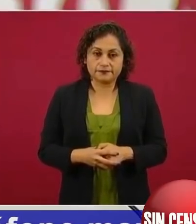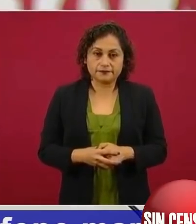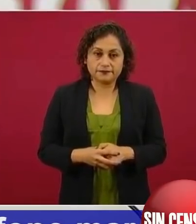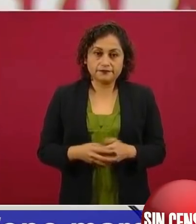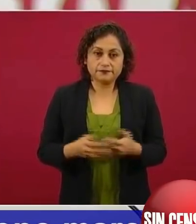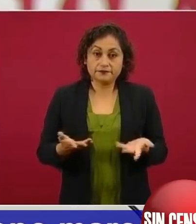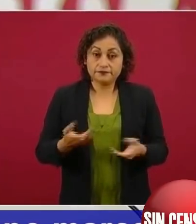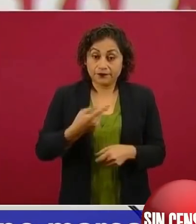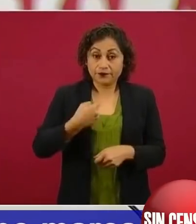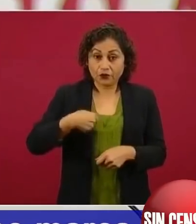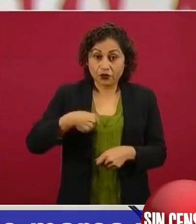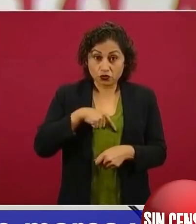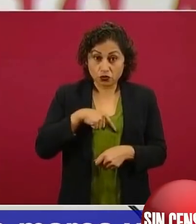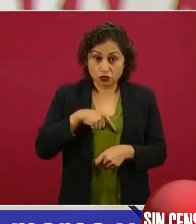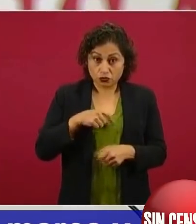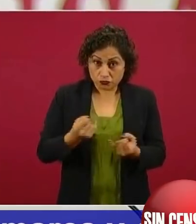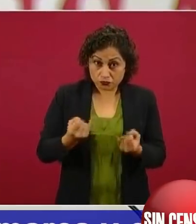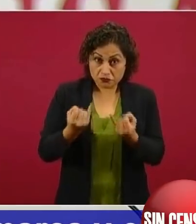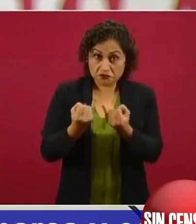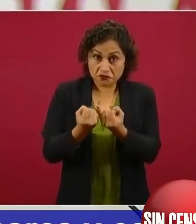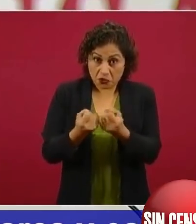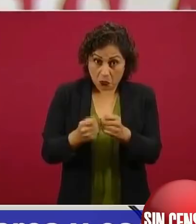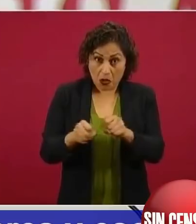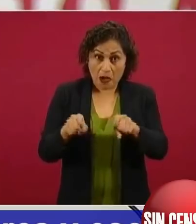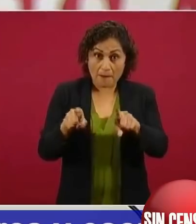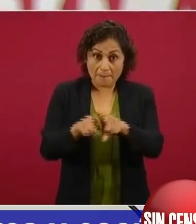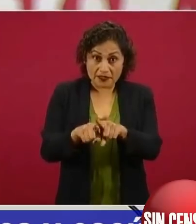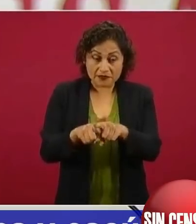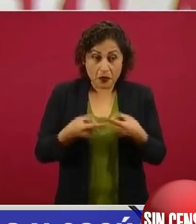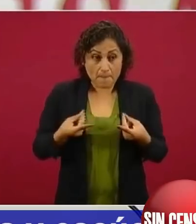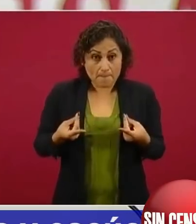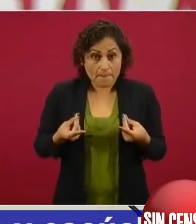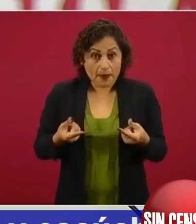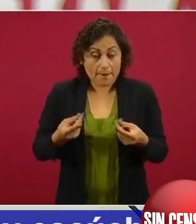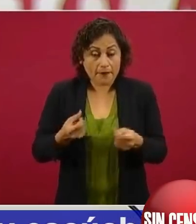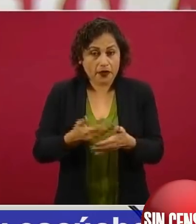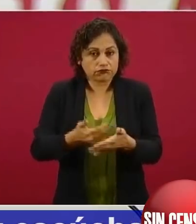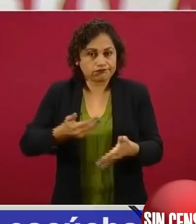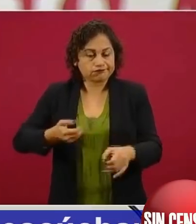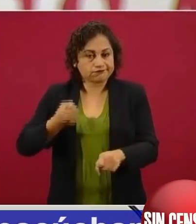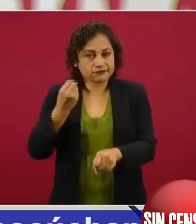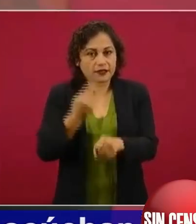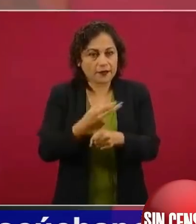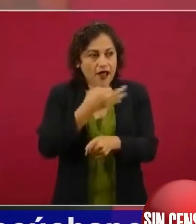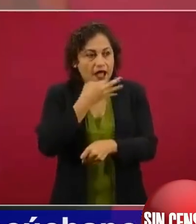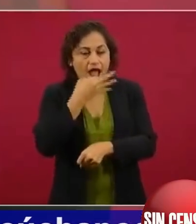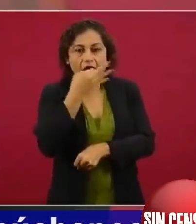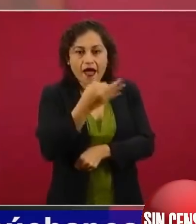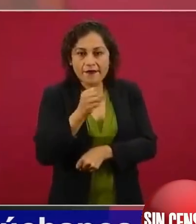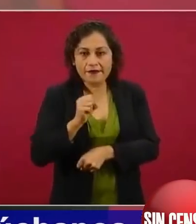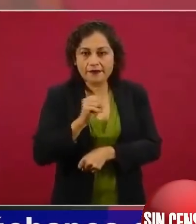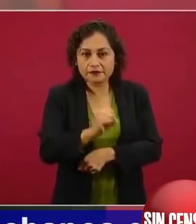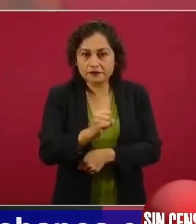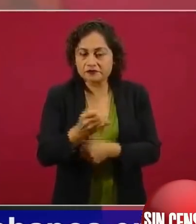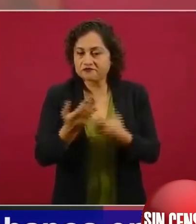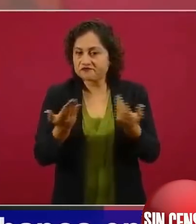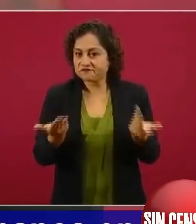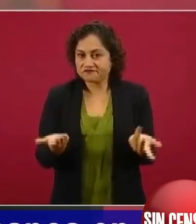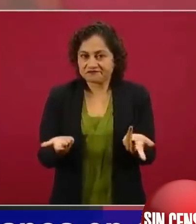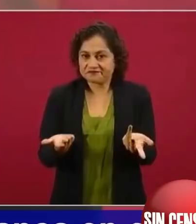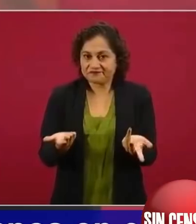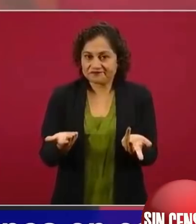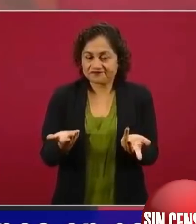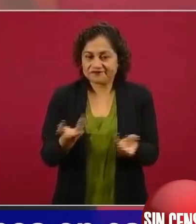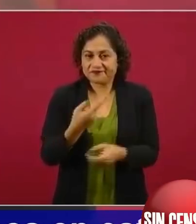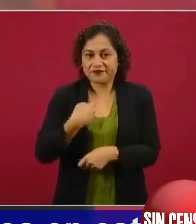vamos nosotros a proceder de manera apresurada? Tenemos que actuar con